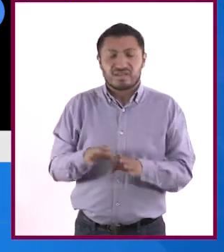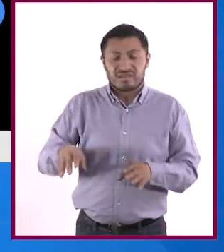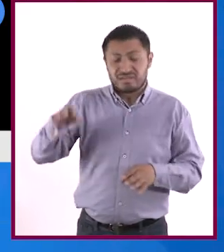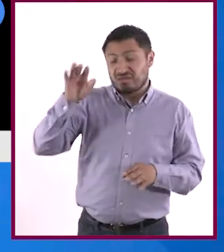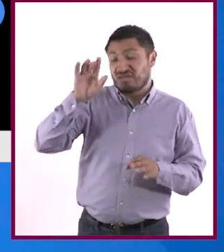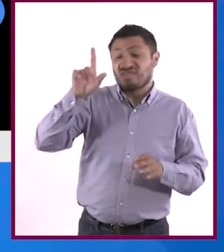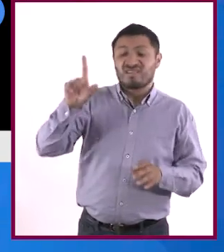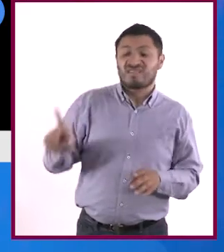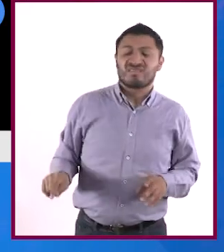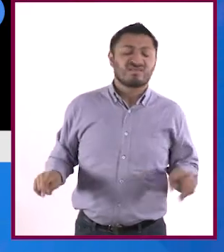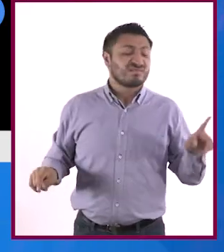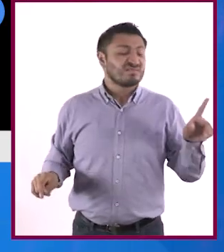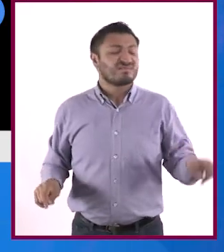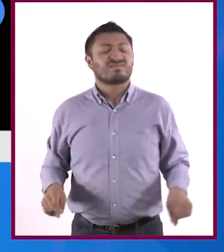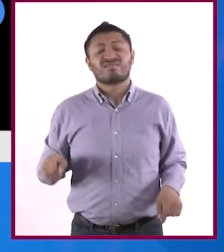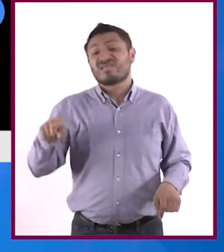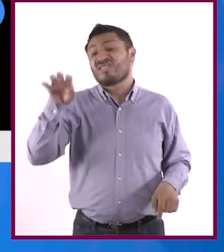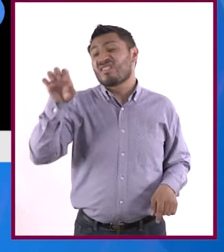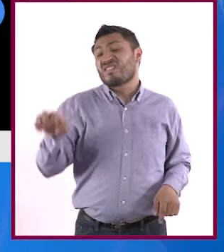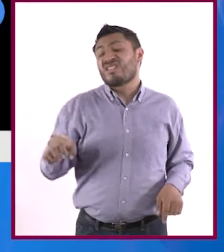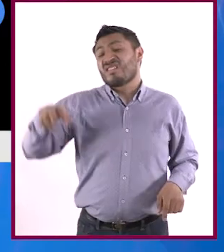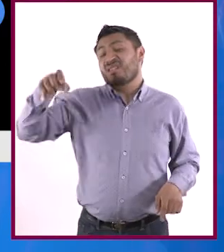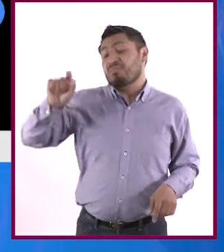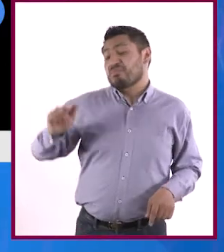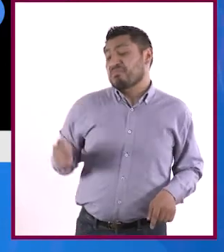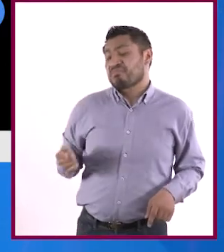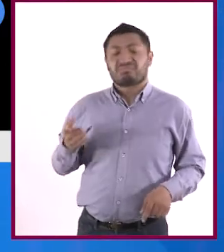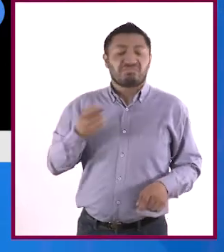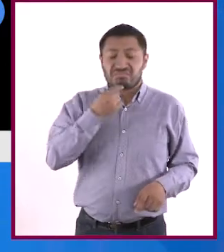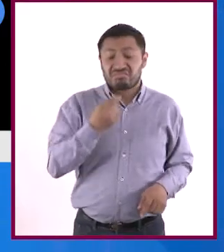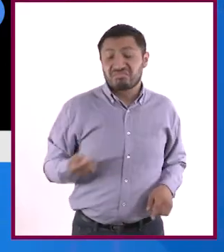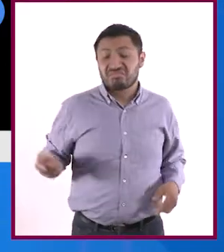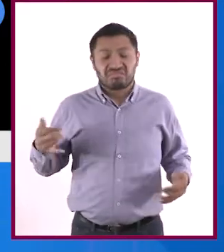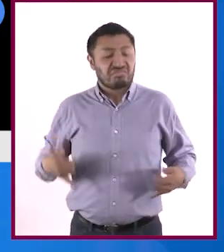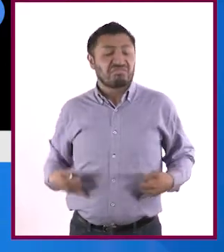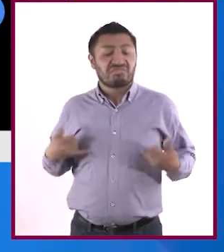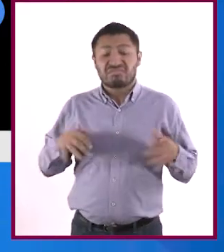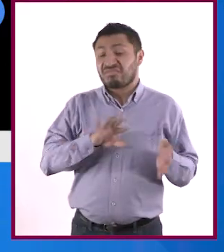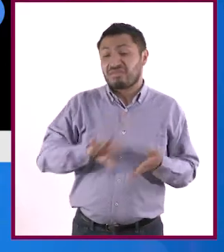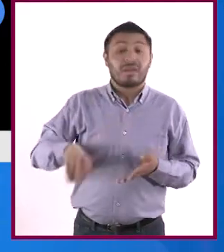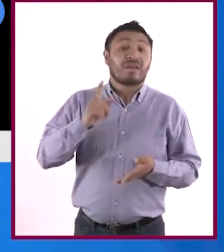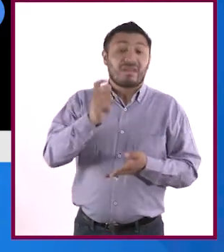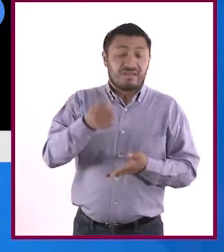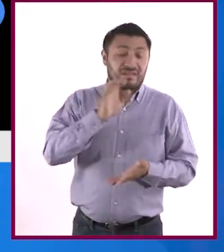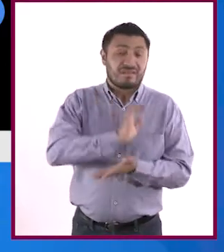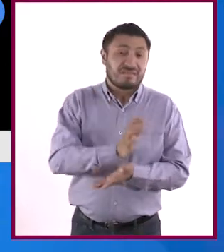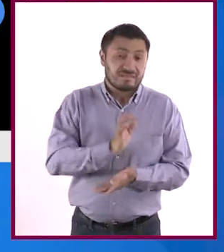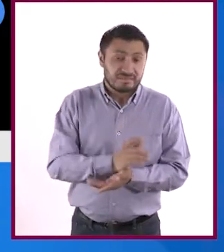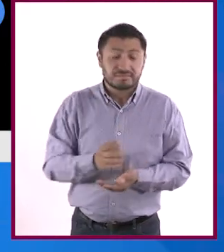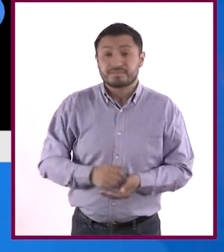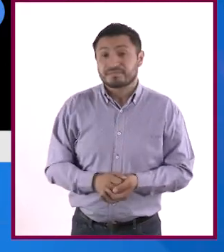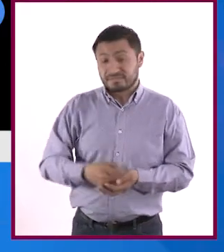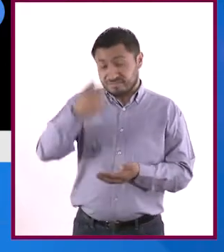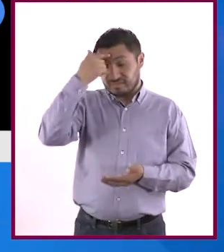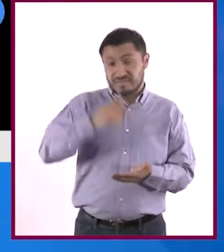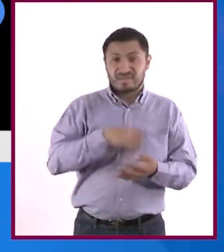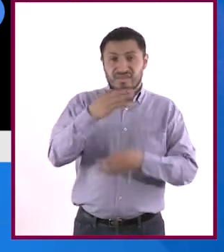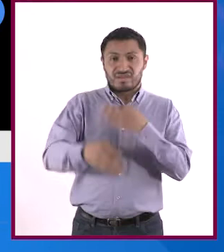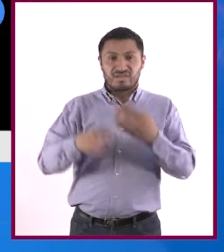por condición de su edad y que esto constituye pues discriminación. Me parece que prácticamente todas las culturas del mundo